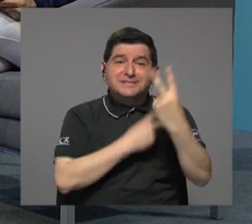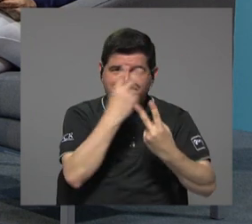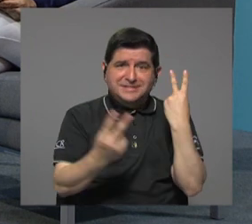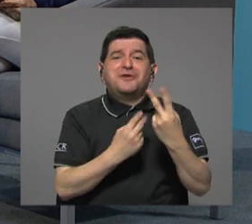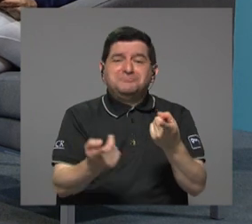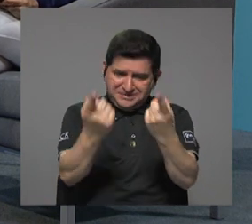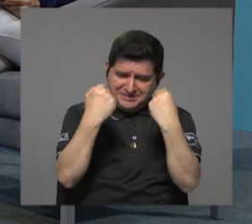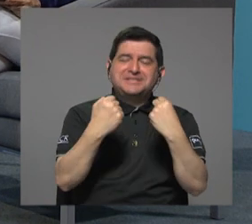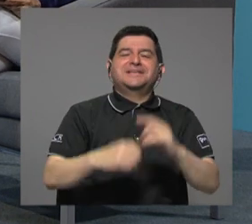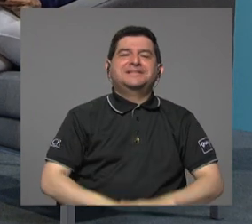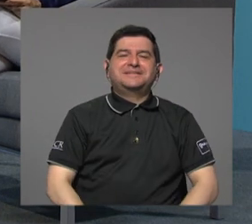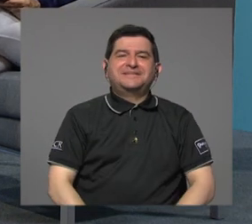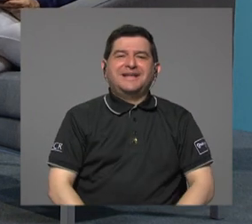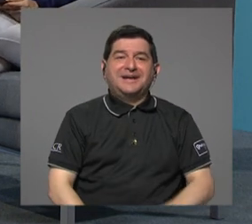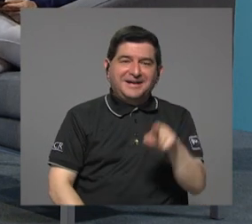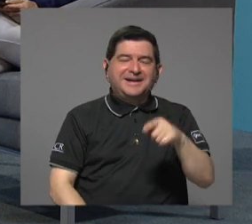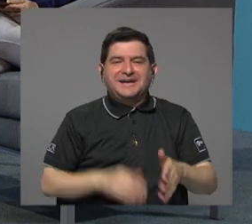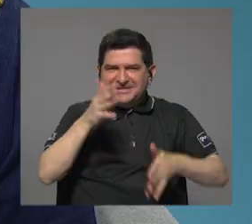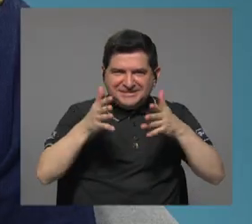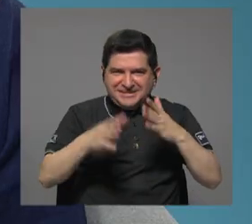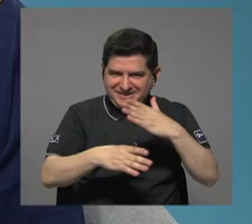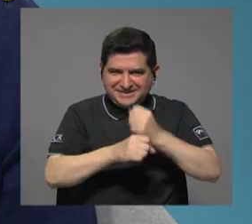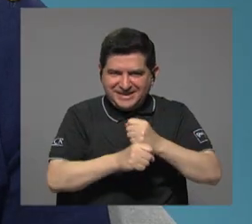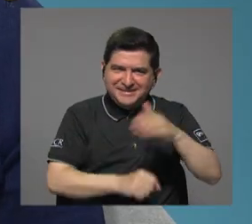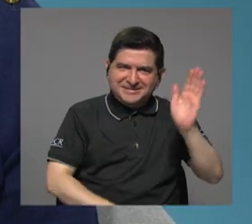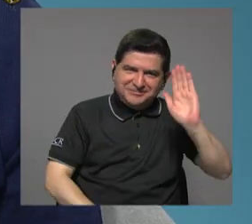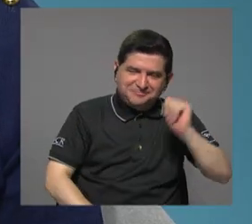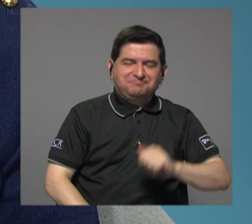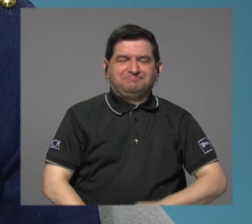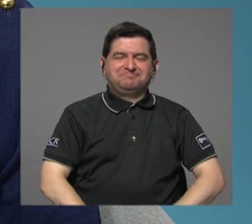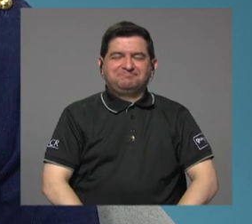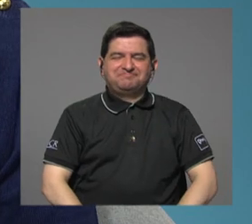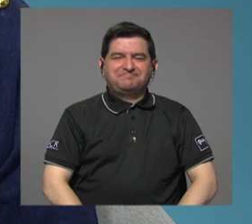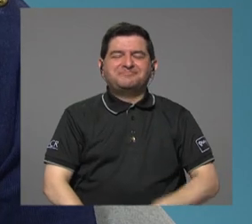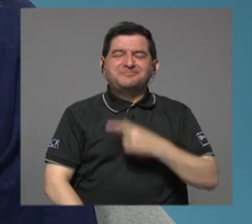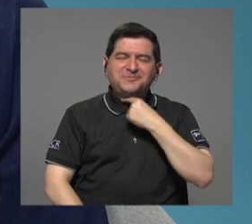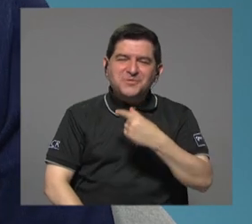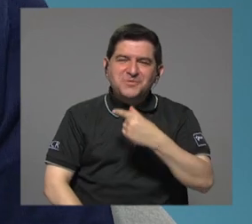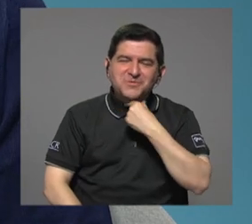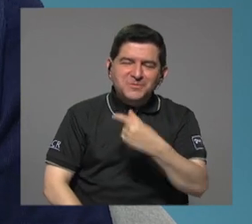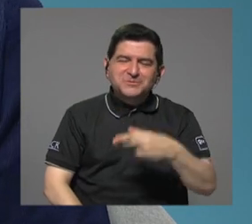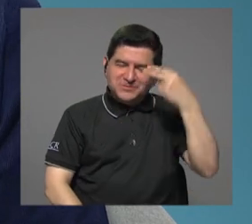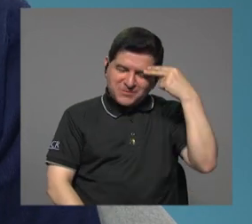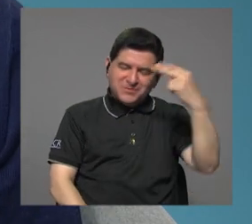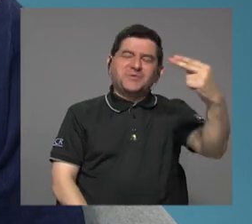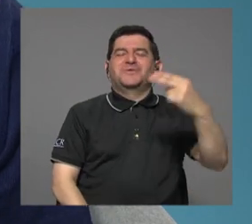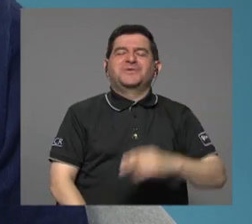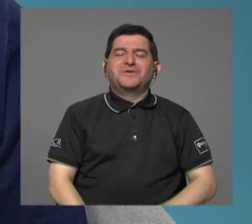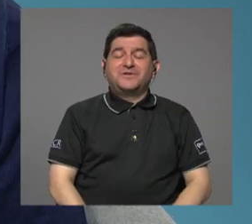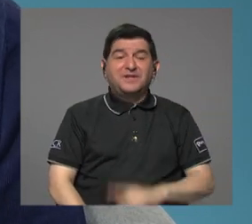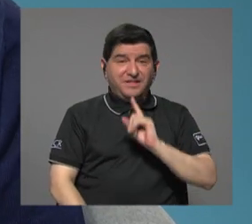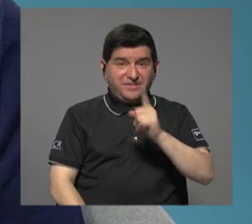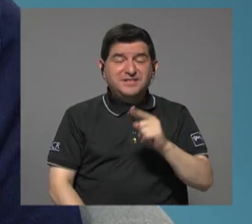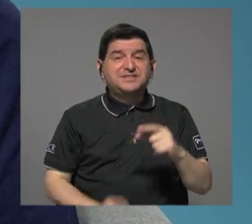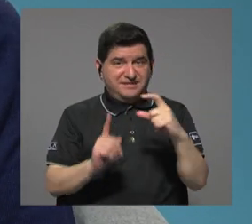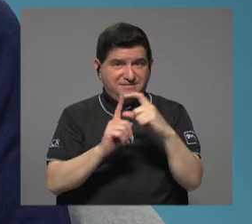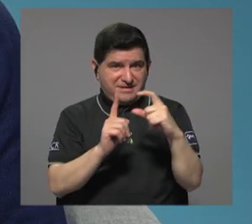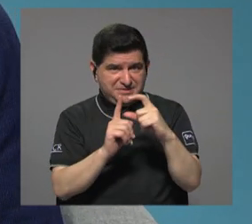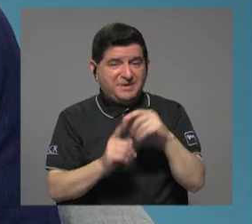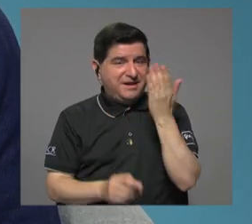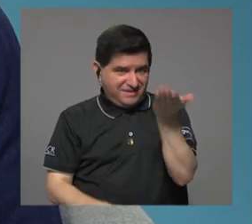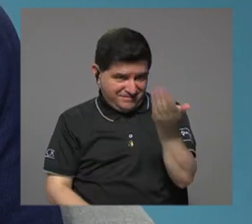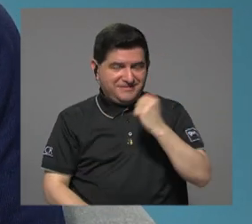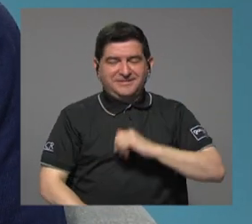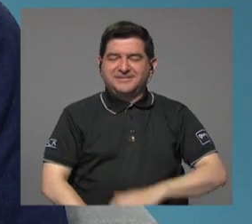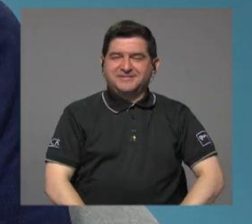ya está haciendo señas de saludos y bueno un placer y un honor para mí tener que decir estas palabras hacia